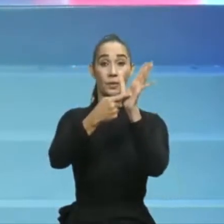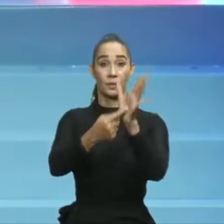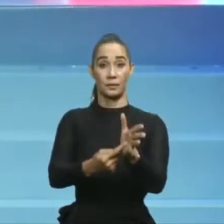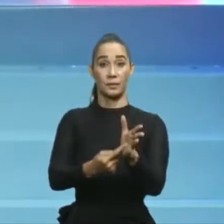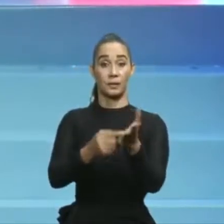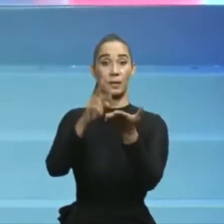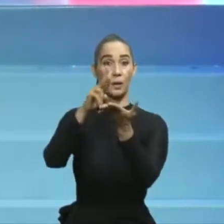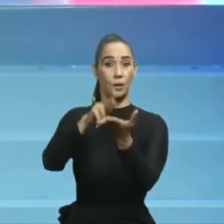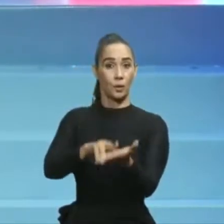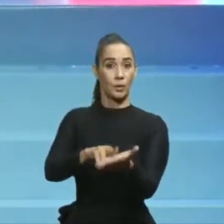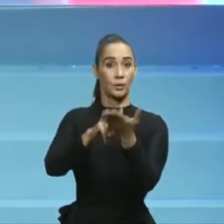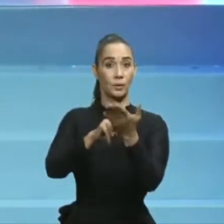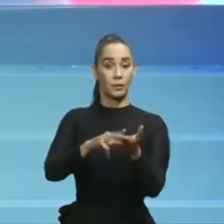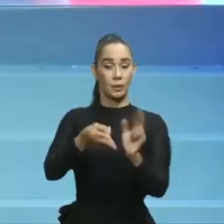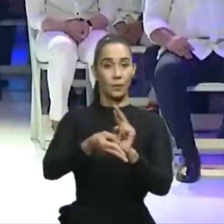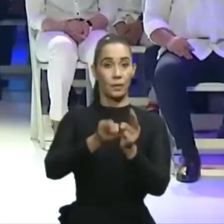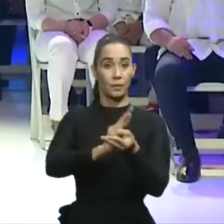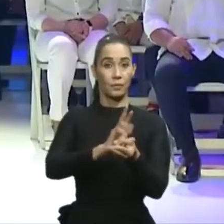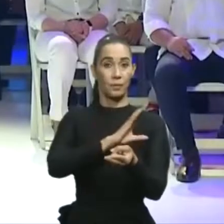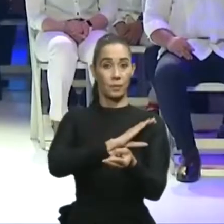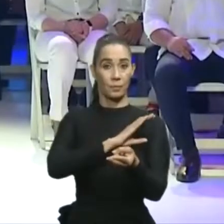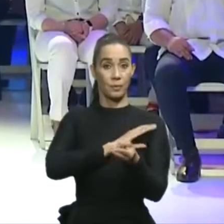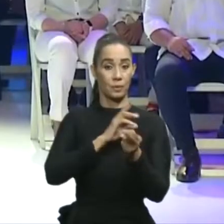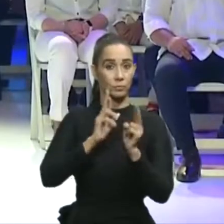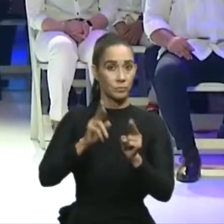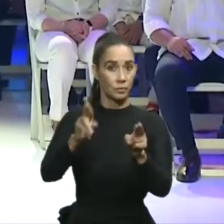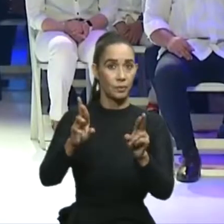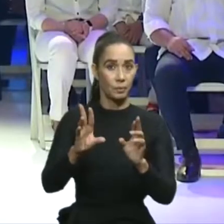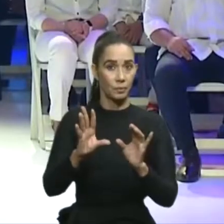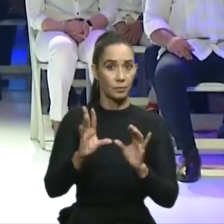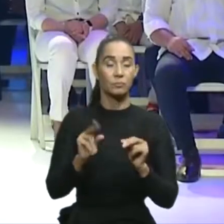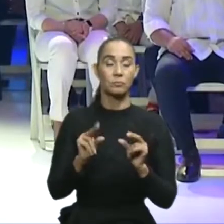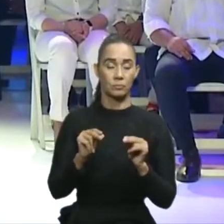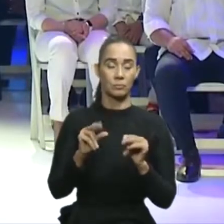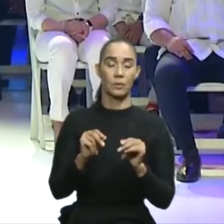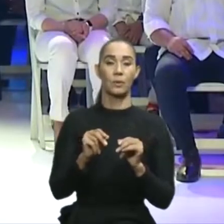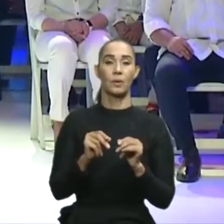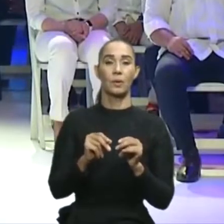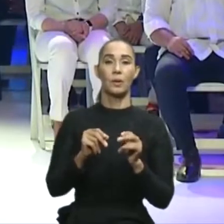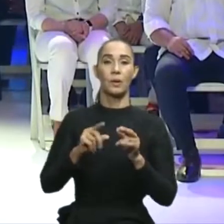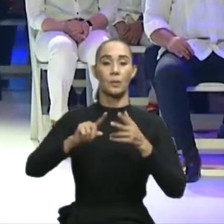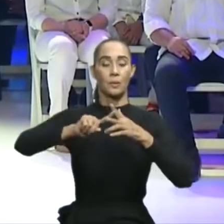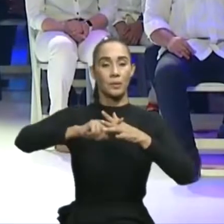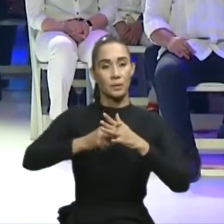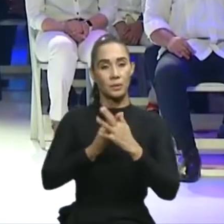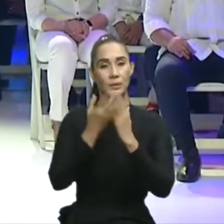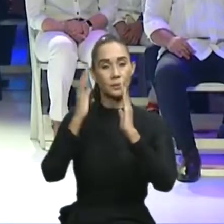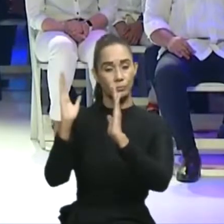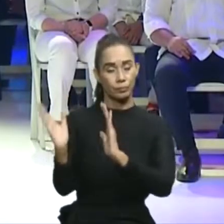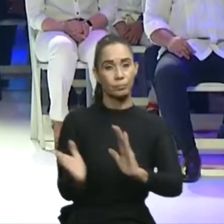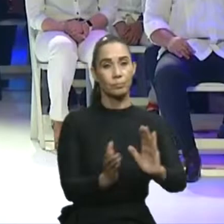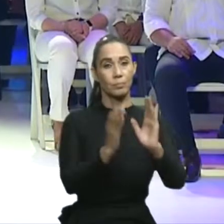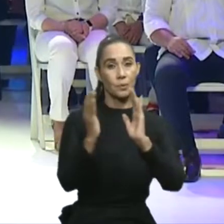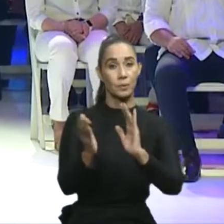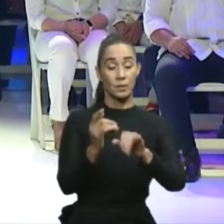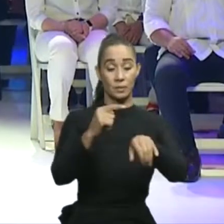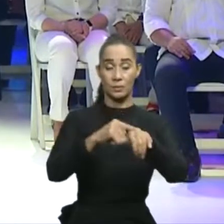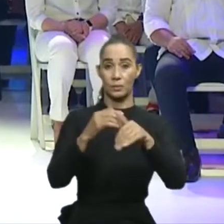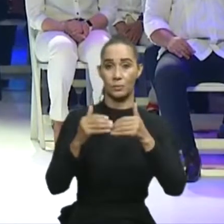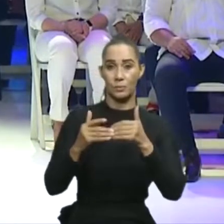resultados de estas reformas no serán inmediatos estamos poniendo en marcha un proceso continuo que llevará tiempo